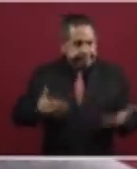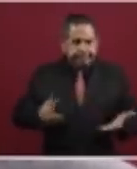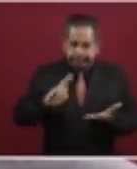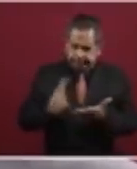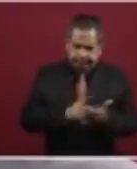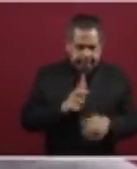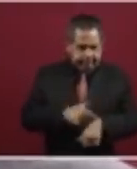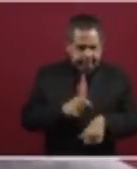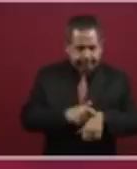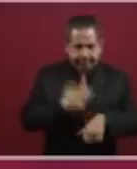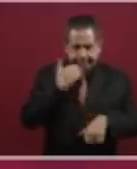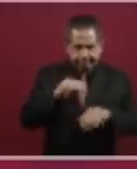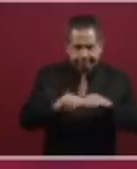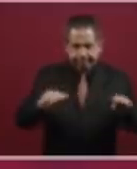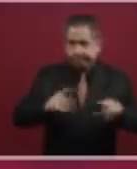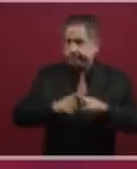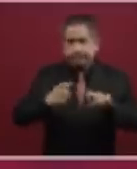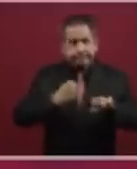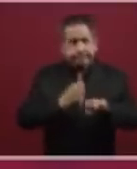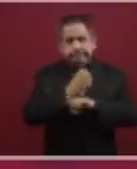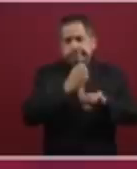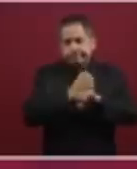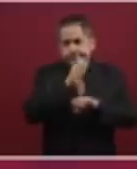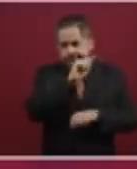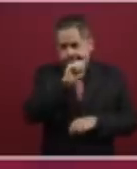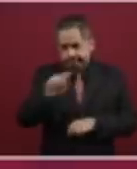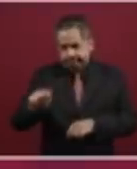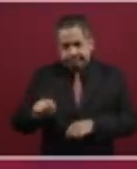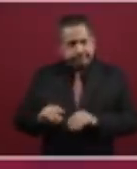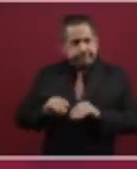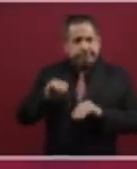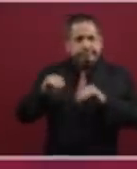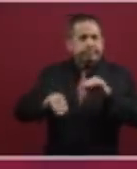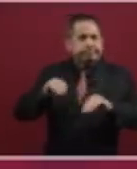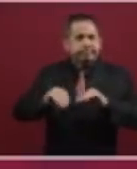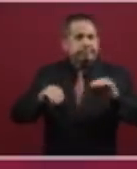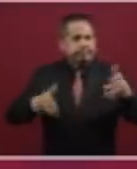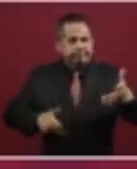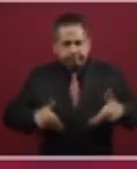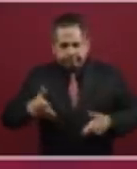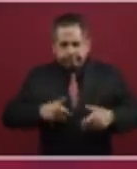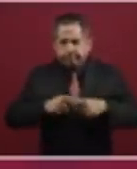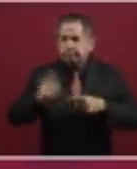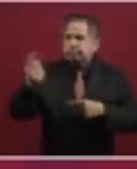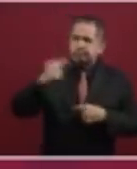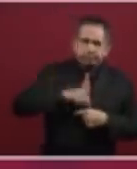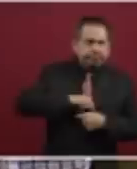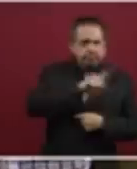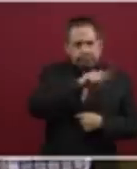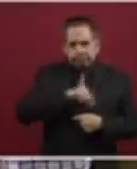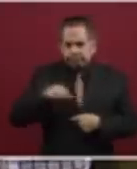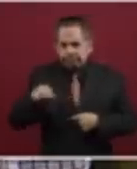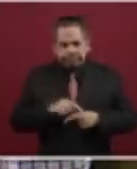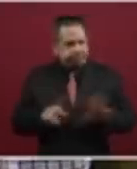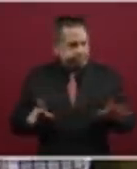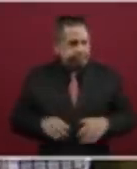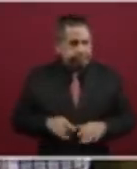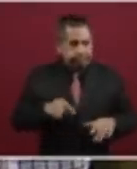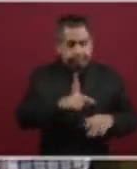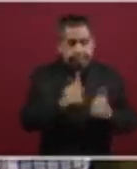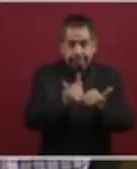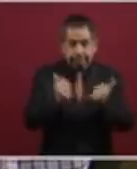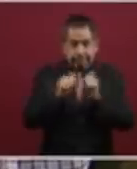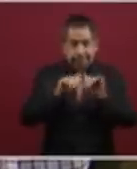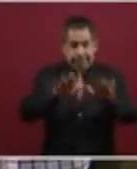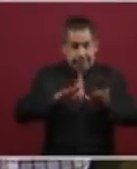redistribuir en otros estados de la República y recibir también lo que sucede en otros espacios. El Centro Cultural del Bosque entra